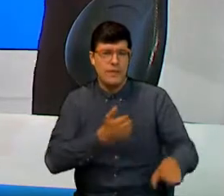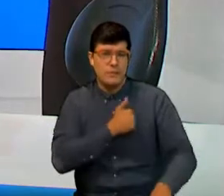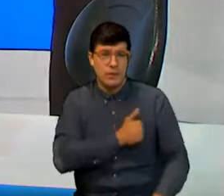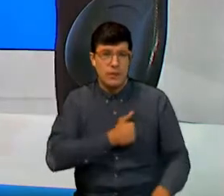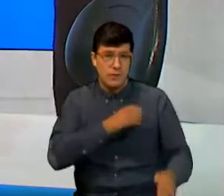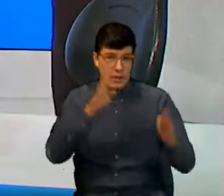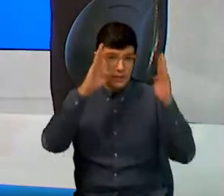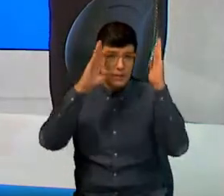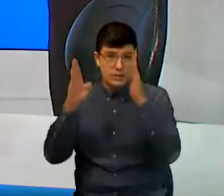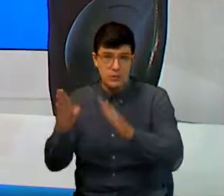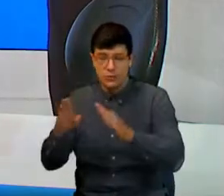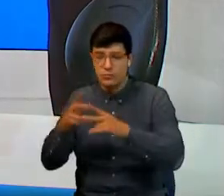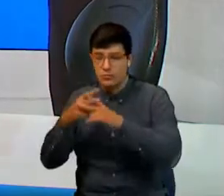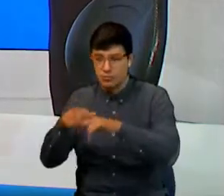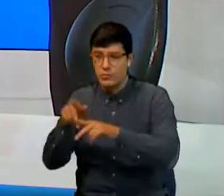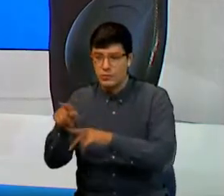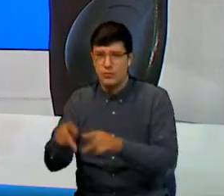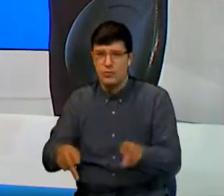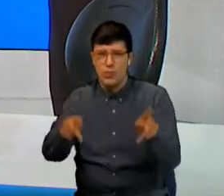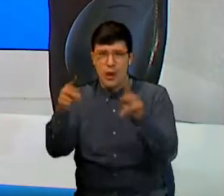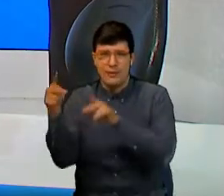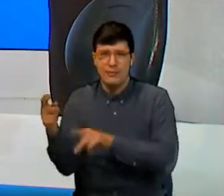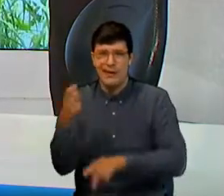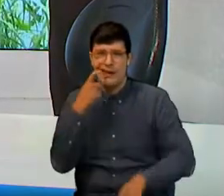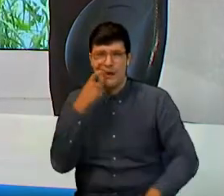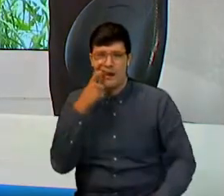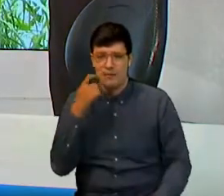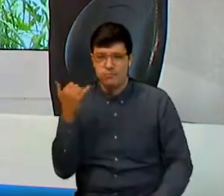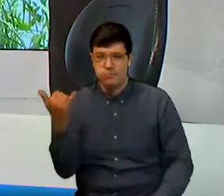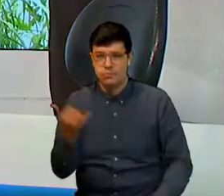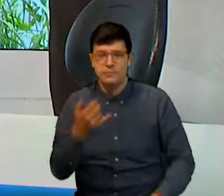más información a esta hora con Luis Antonio Camacho.